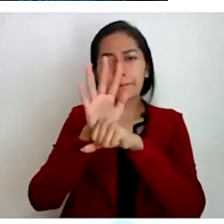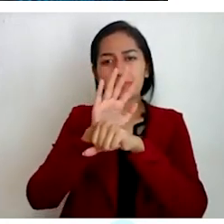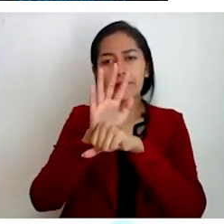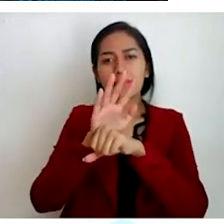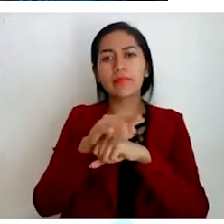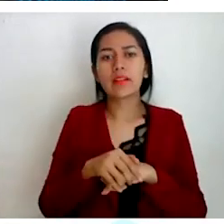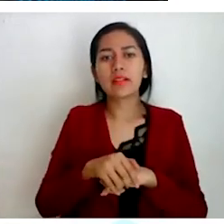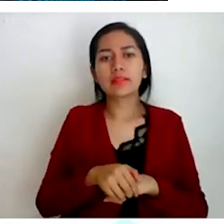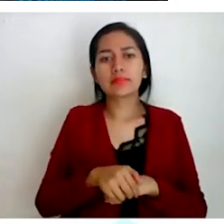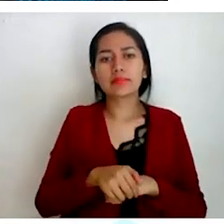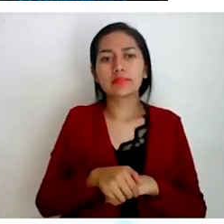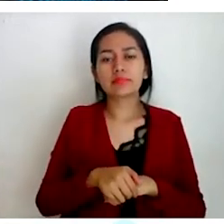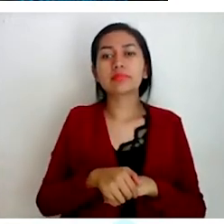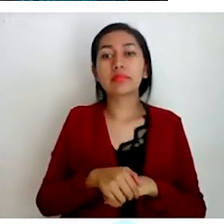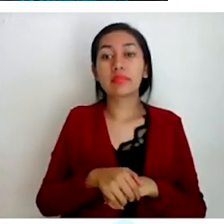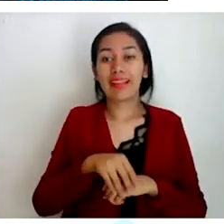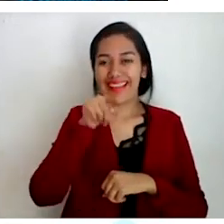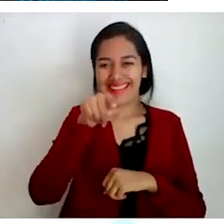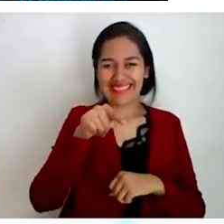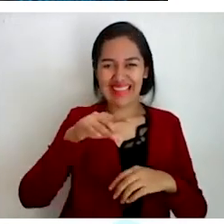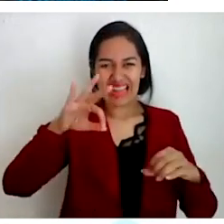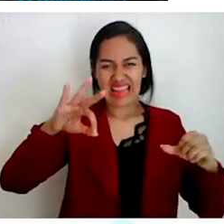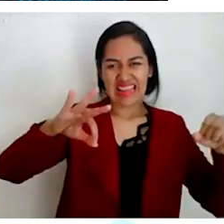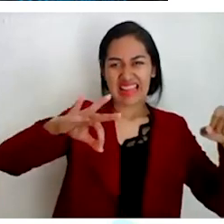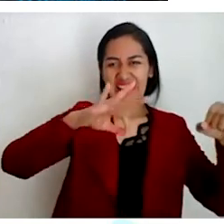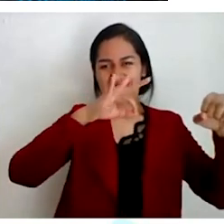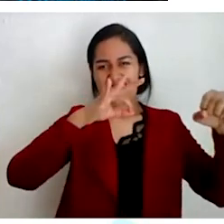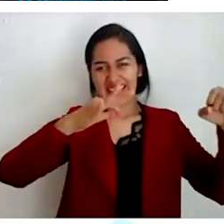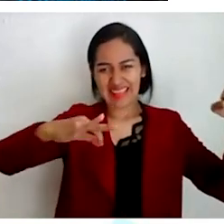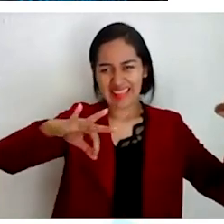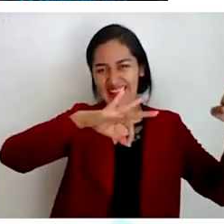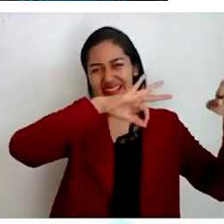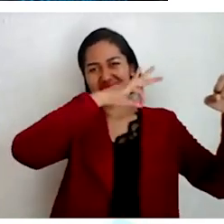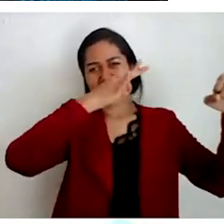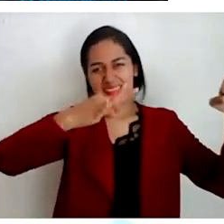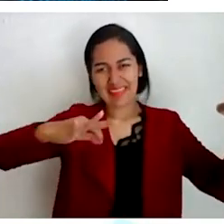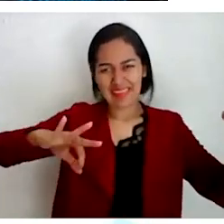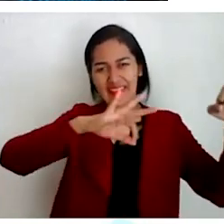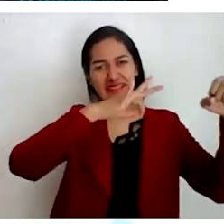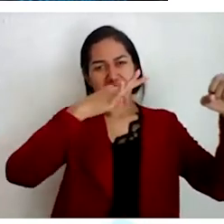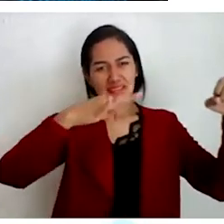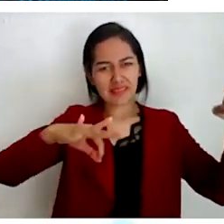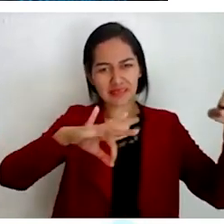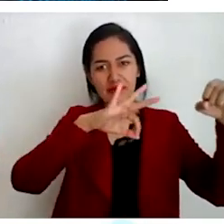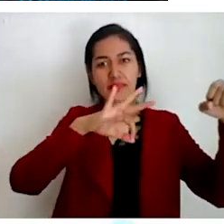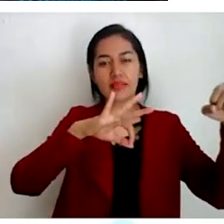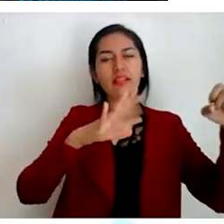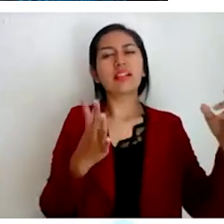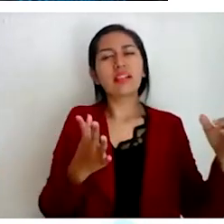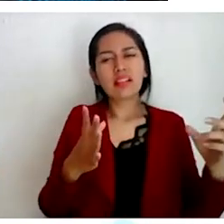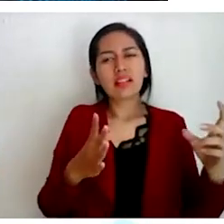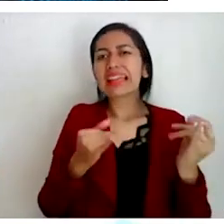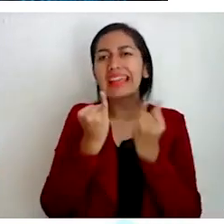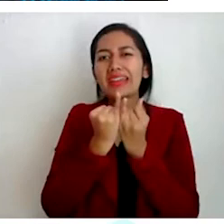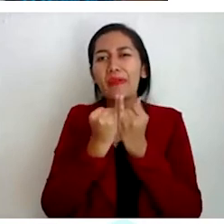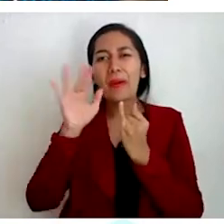agudos toques de violín, ¿no? El ting, ting, ting, que se ha convertido en un himno para saber que en Halloween viene el